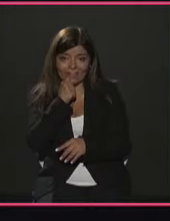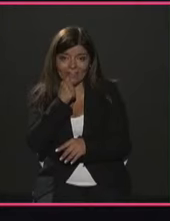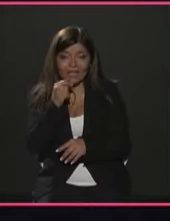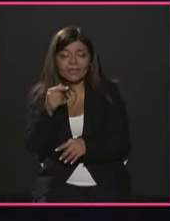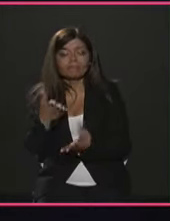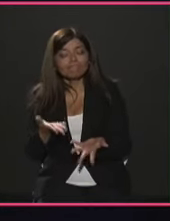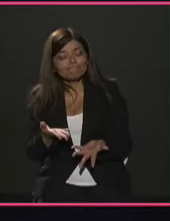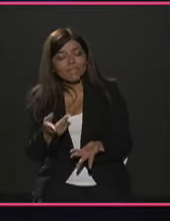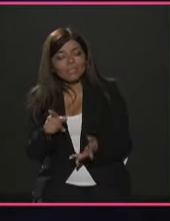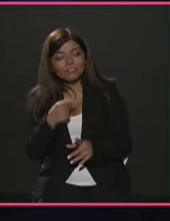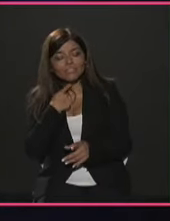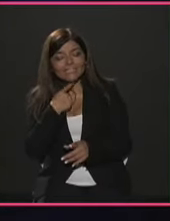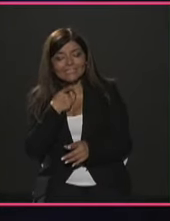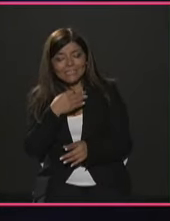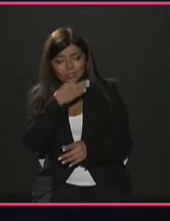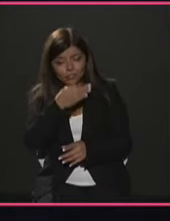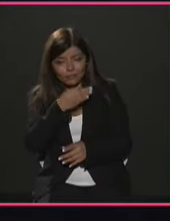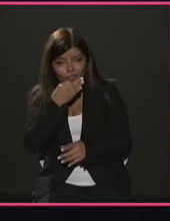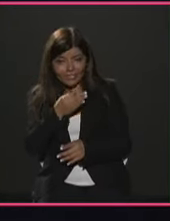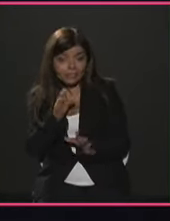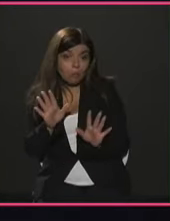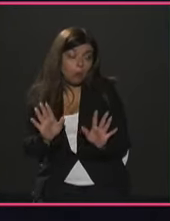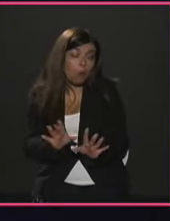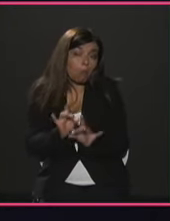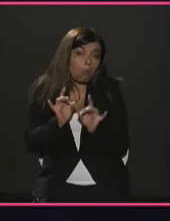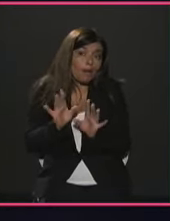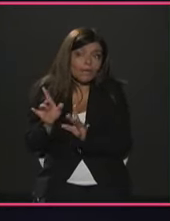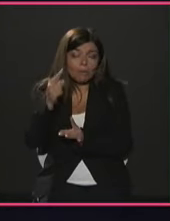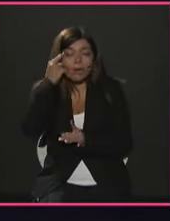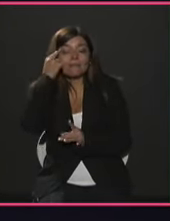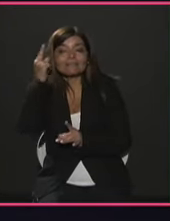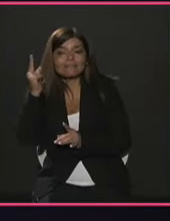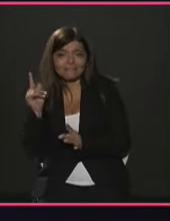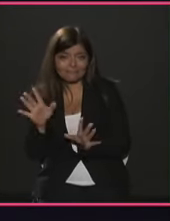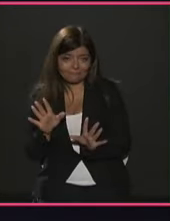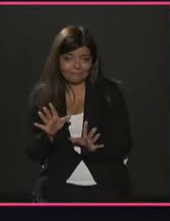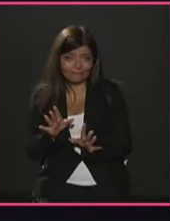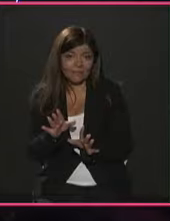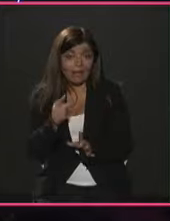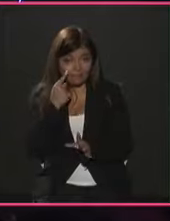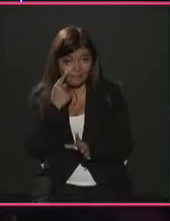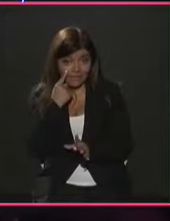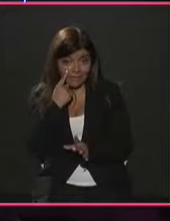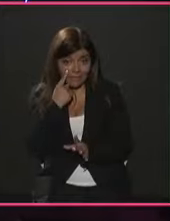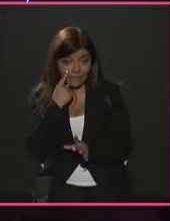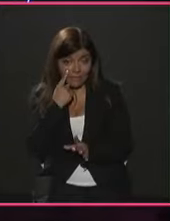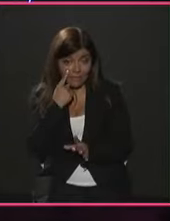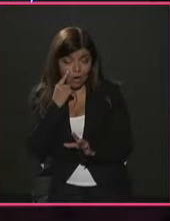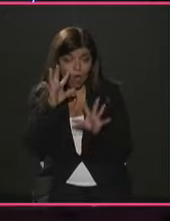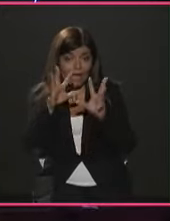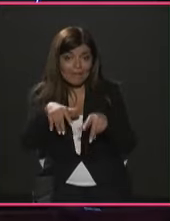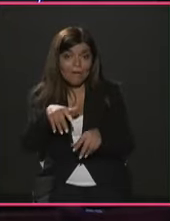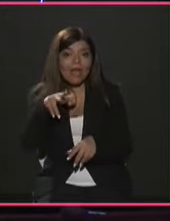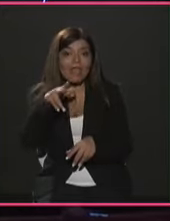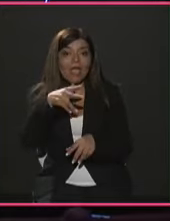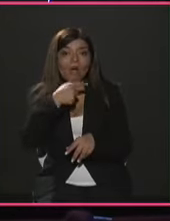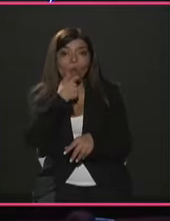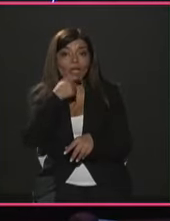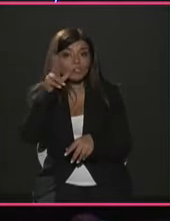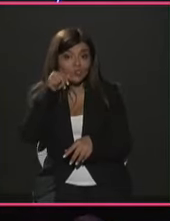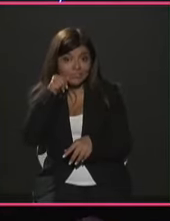por por los alcances interpretativos que puede tener fíjense que los invertebrados